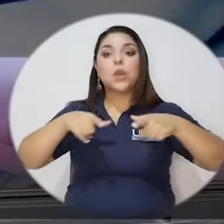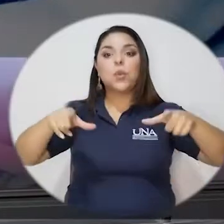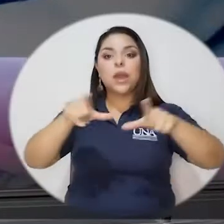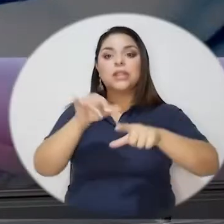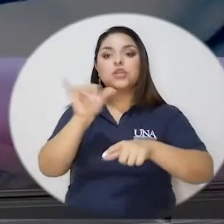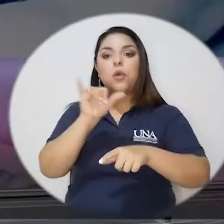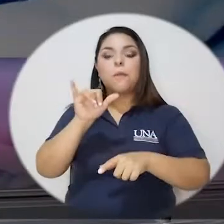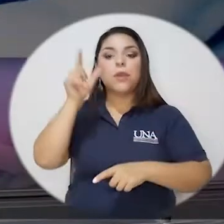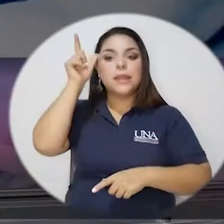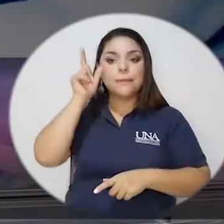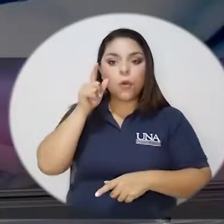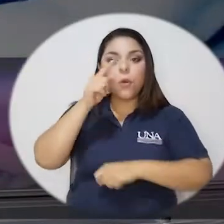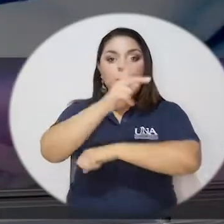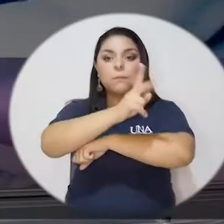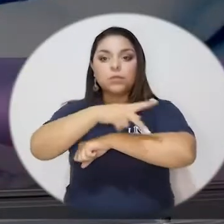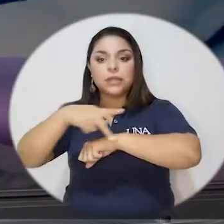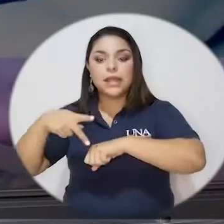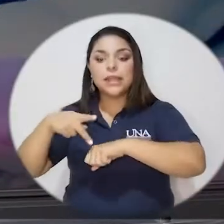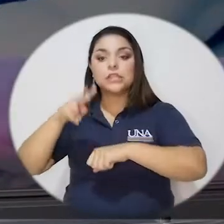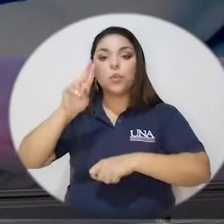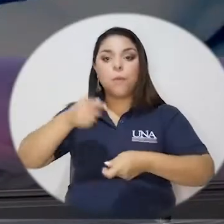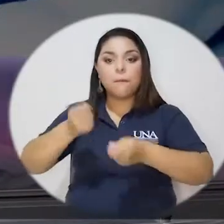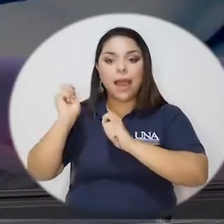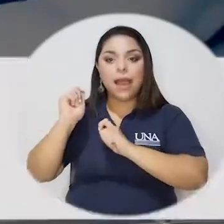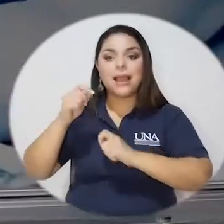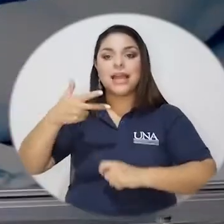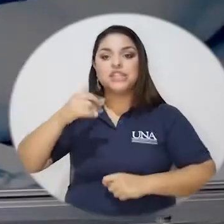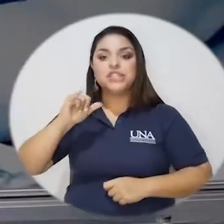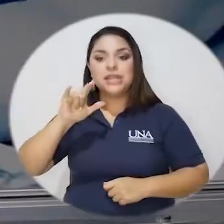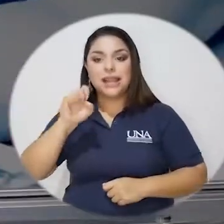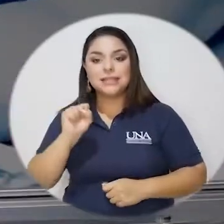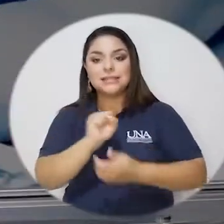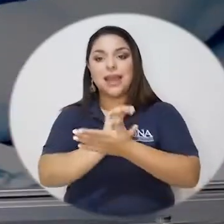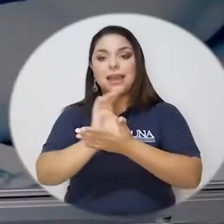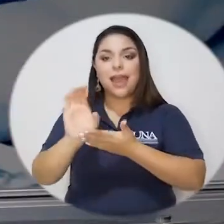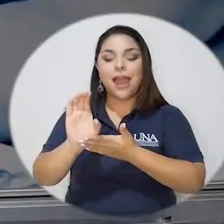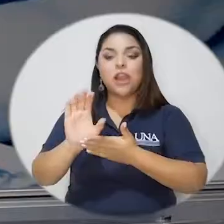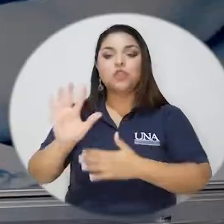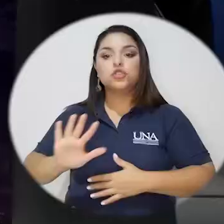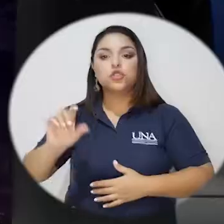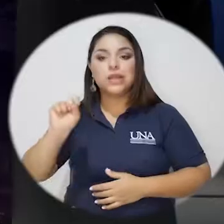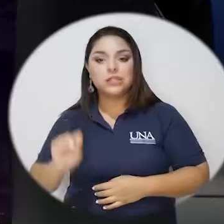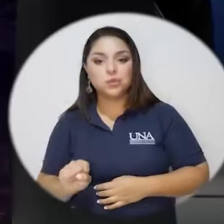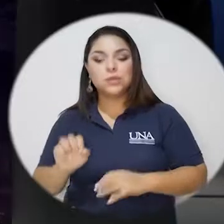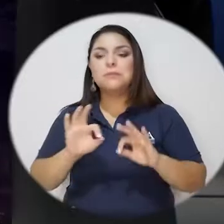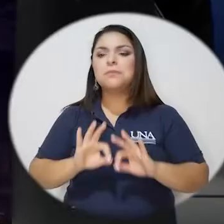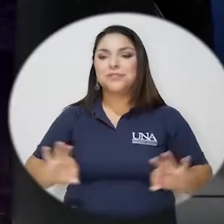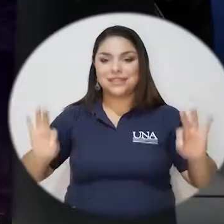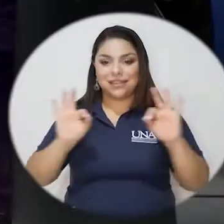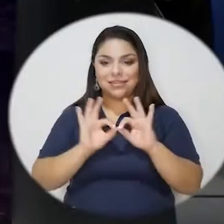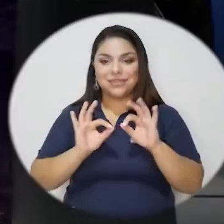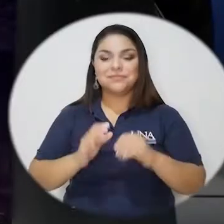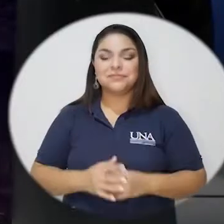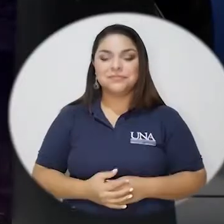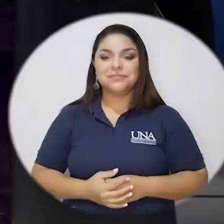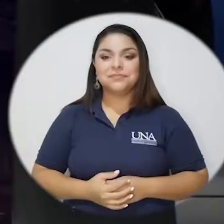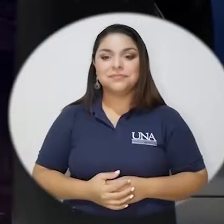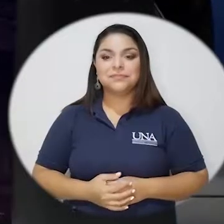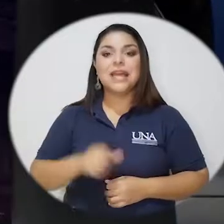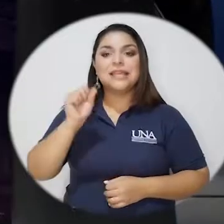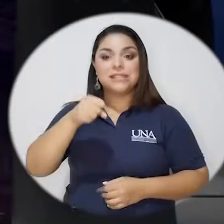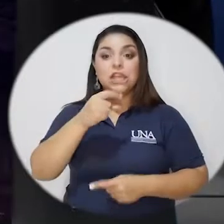importantes en lugares como Limón, como Punta Arenas, como Upala, Los Chiles, San Carlos, la zona sur, ¿verdad?, muy